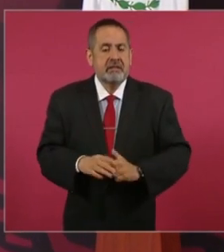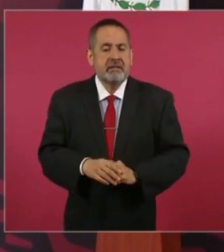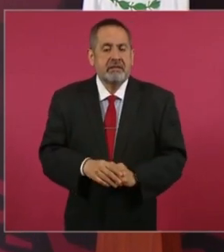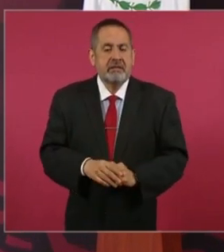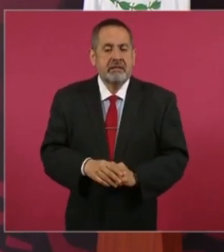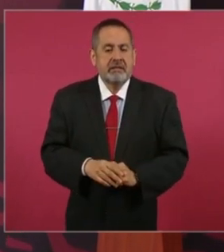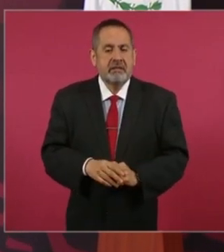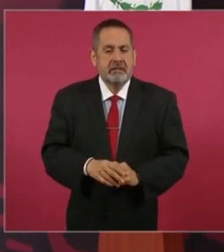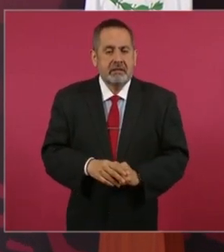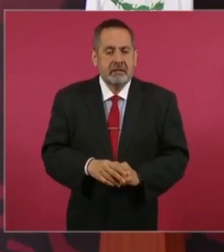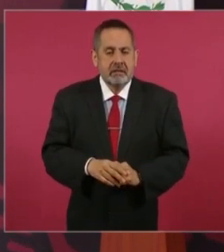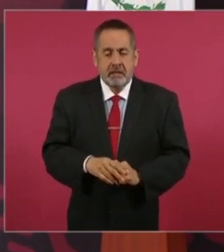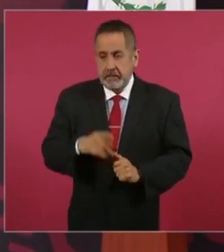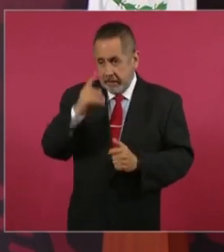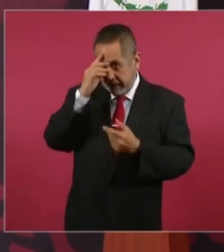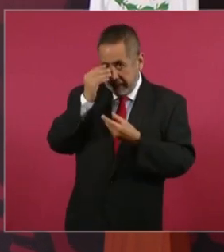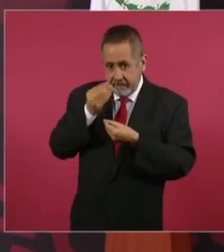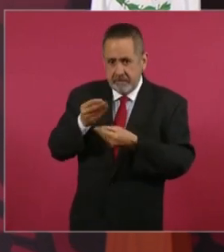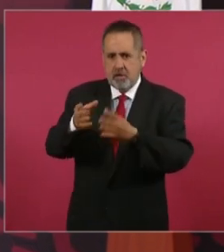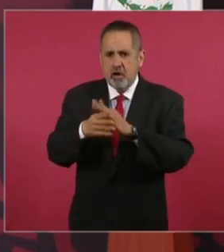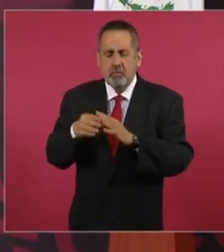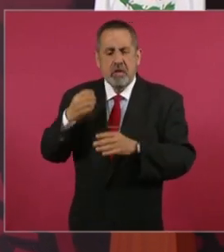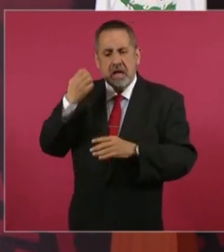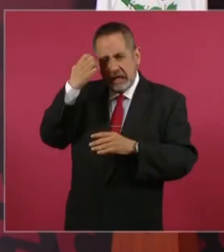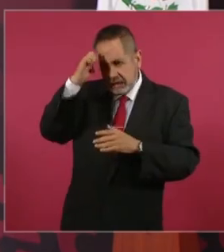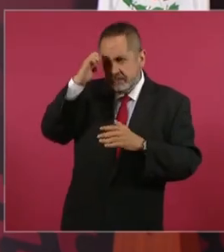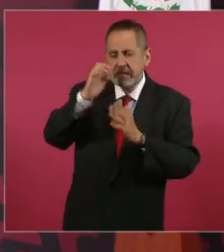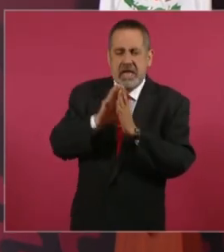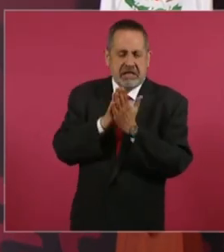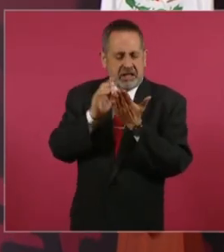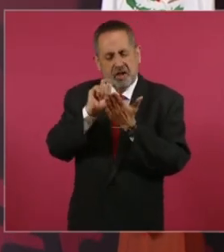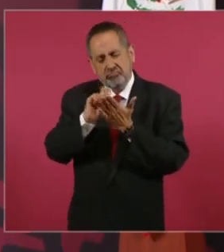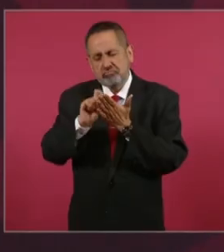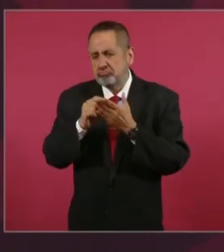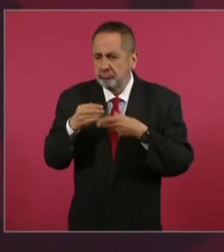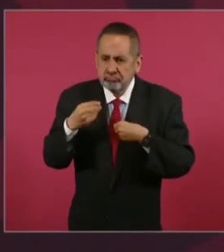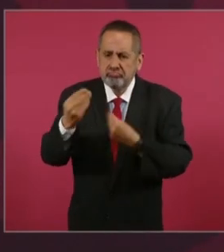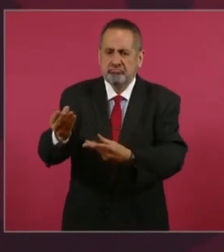de transmitir experiencias a los jóvenes